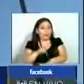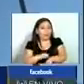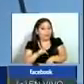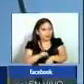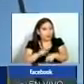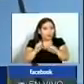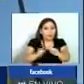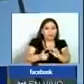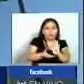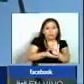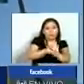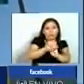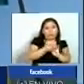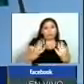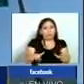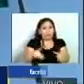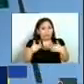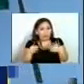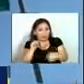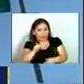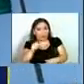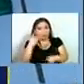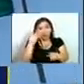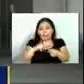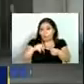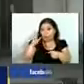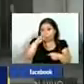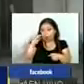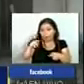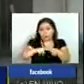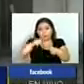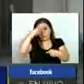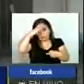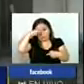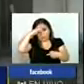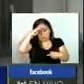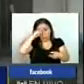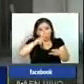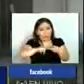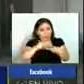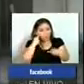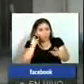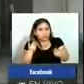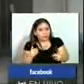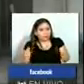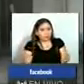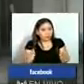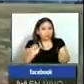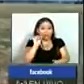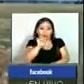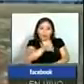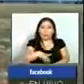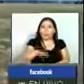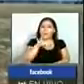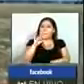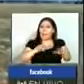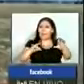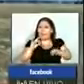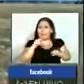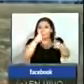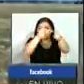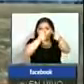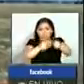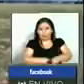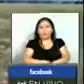incalculable Especialmente En países como México Que aunque ha anunciado Estímulos Es uno de los mayores Lugares Con aumento de gasto